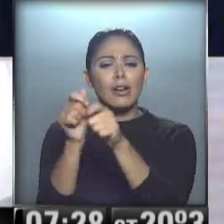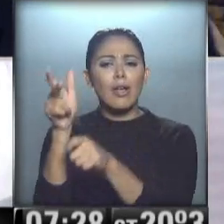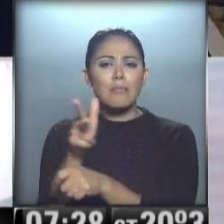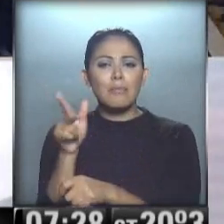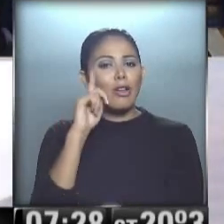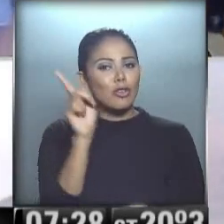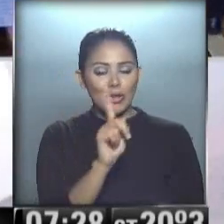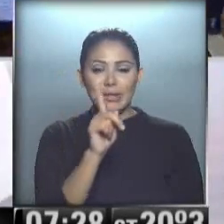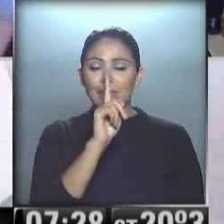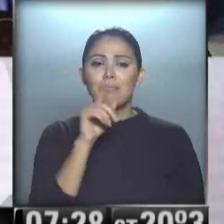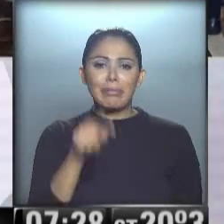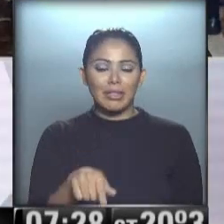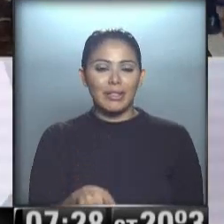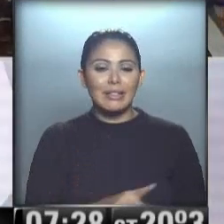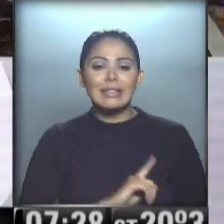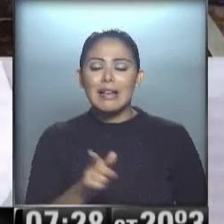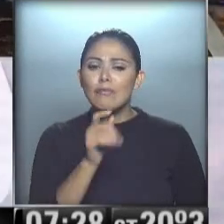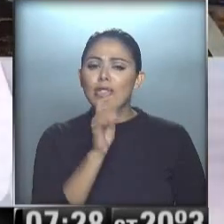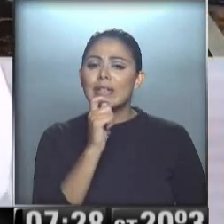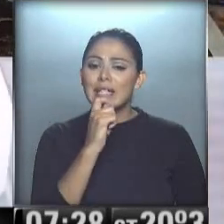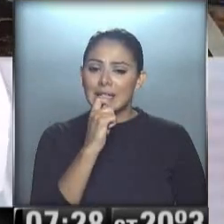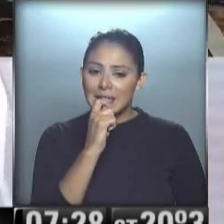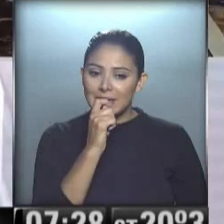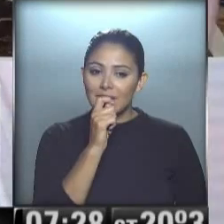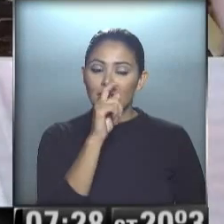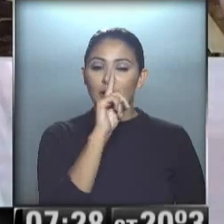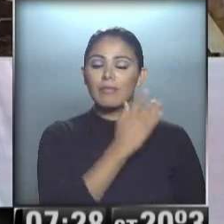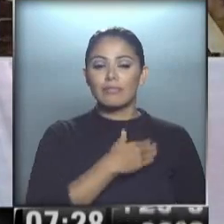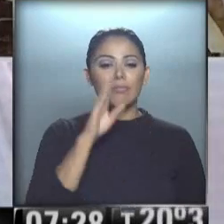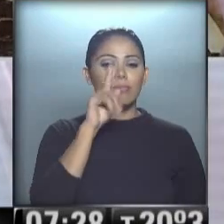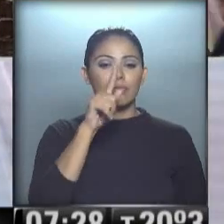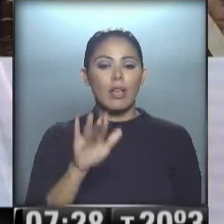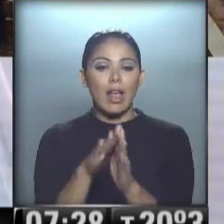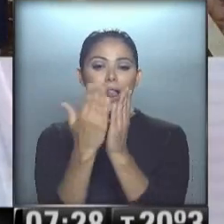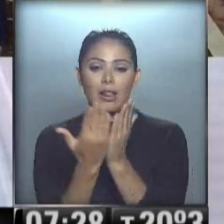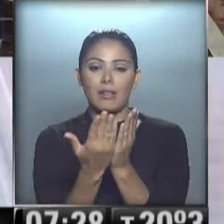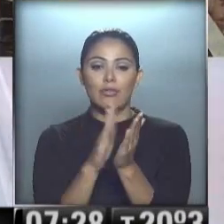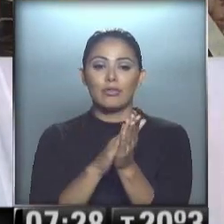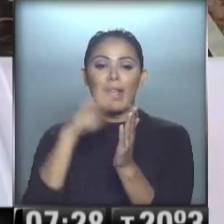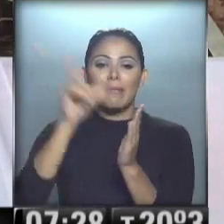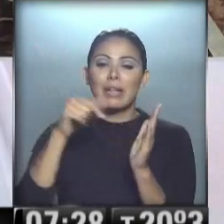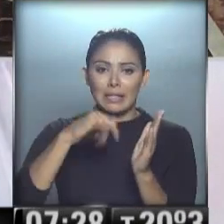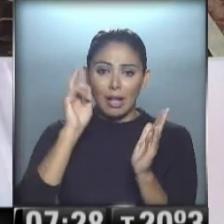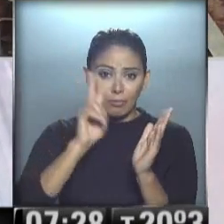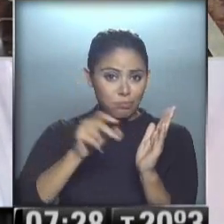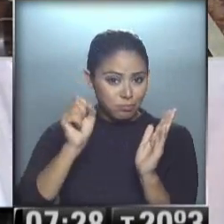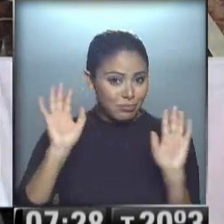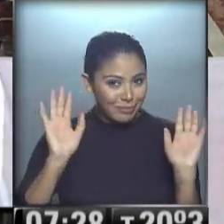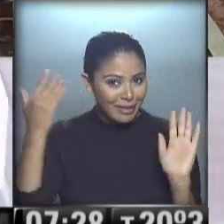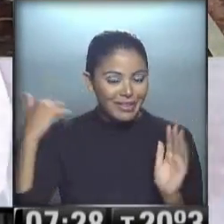sabemos el libro si el libro que recibió las menos abier améric latina seguire